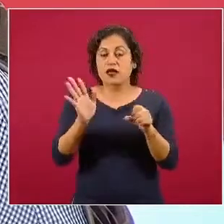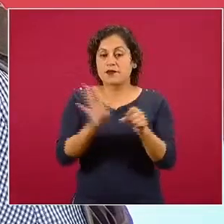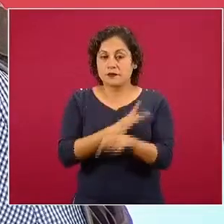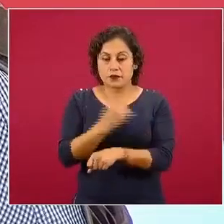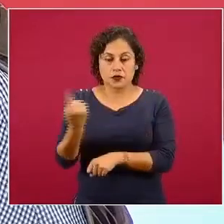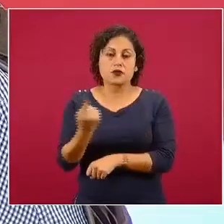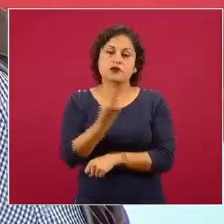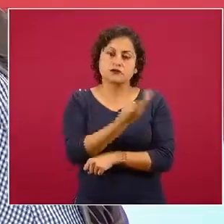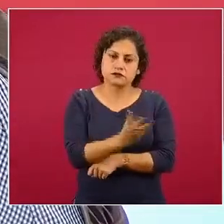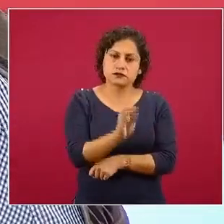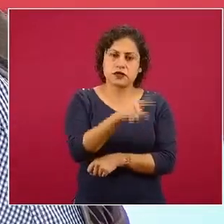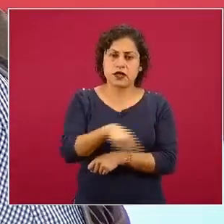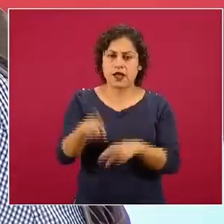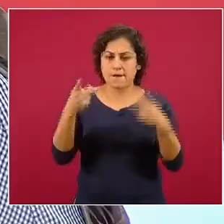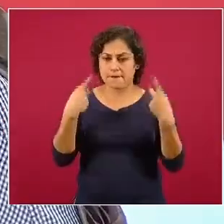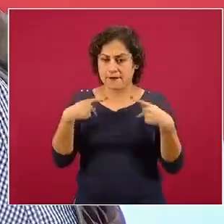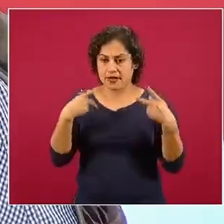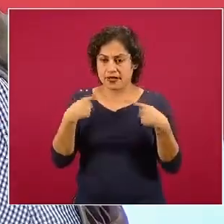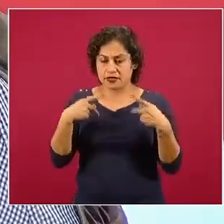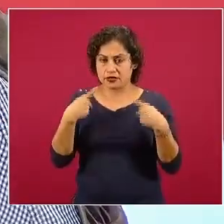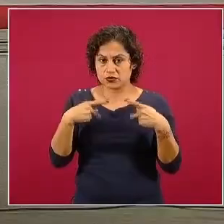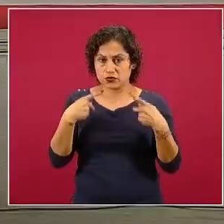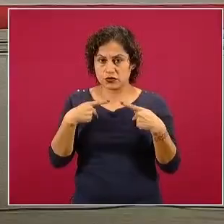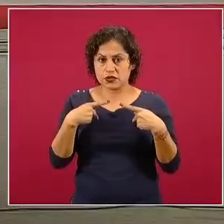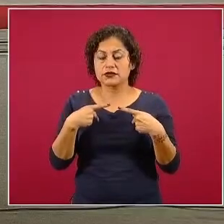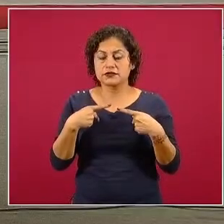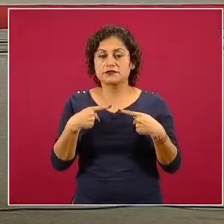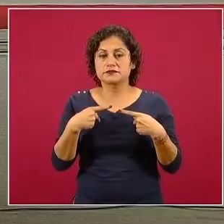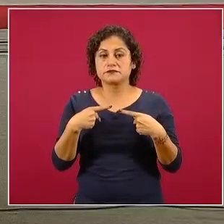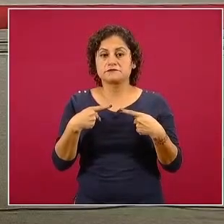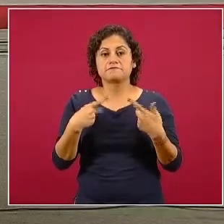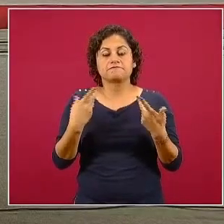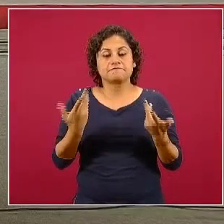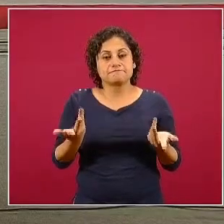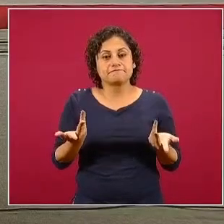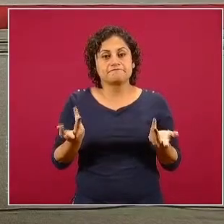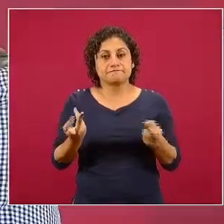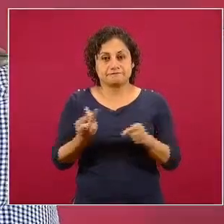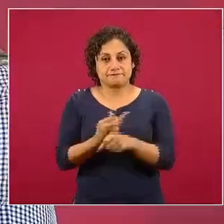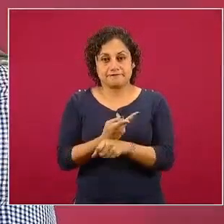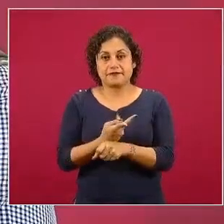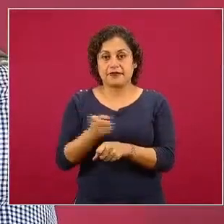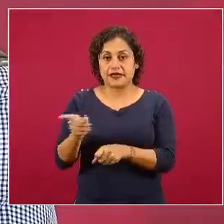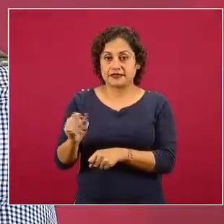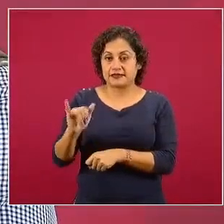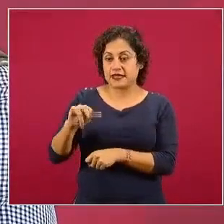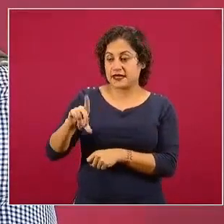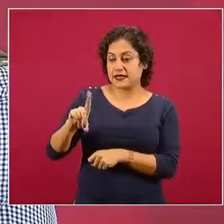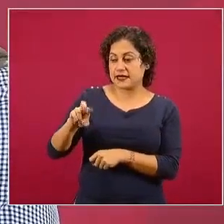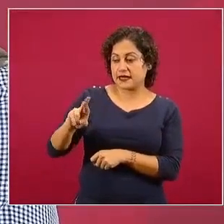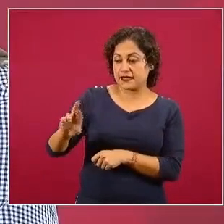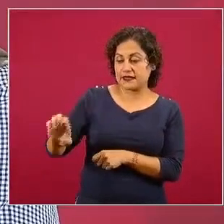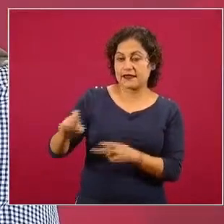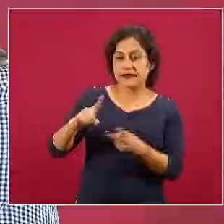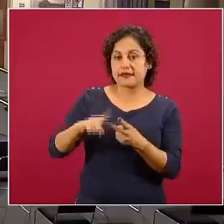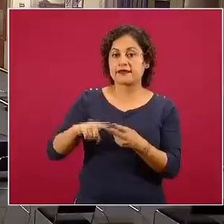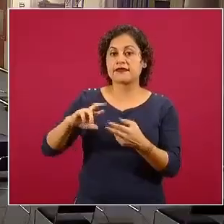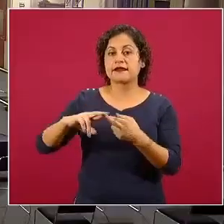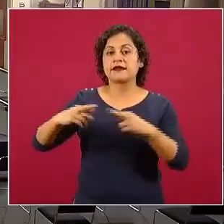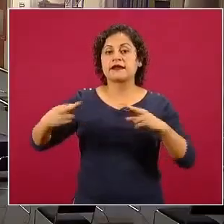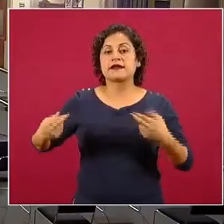son precisamente aquellas que exceden el tiempo que ya el INDRE y la Red Nacional de Laboratorios